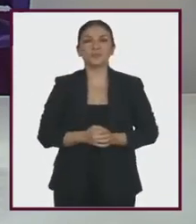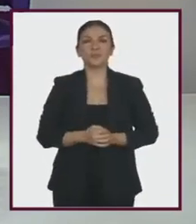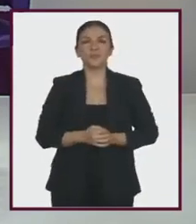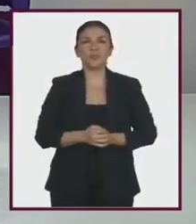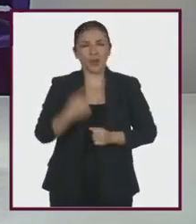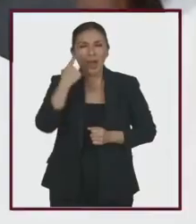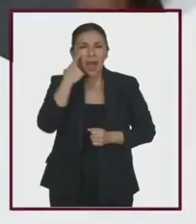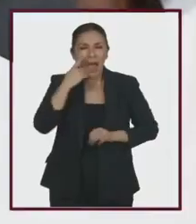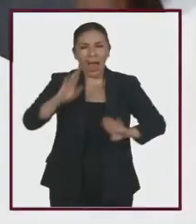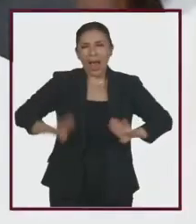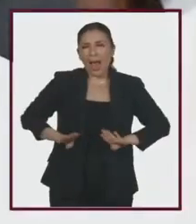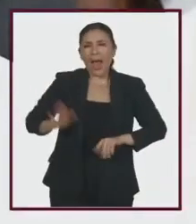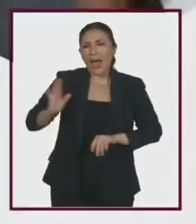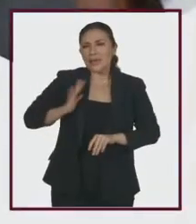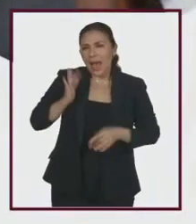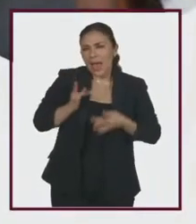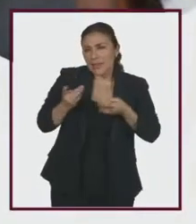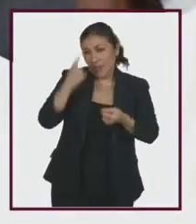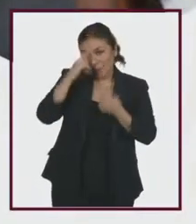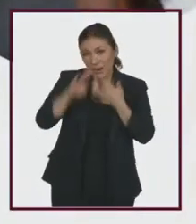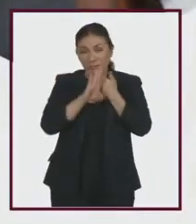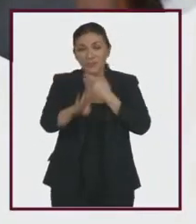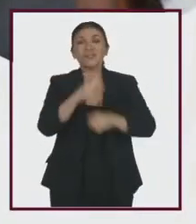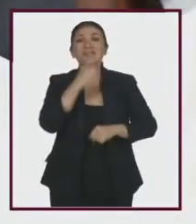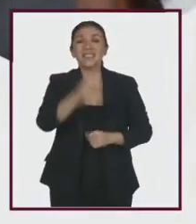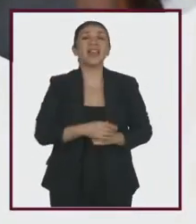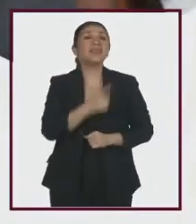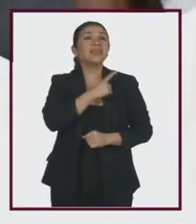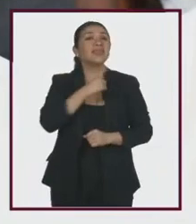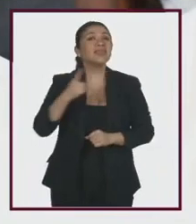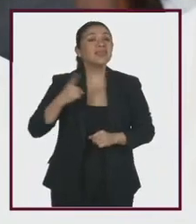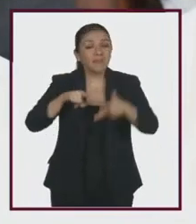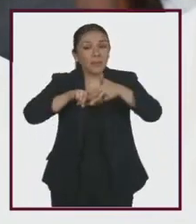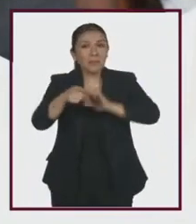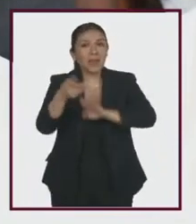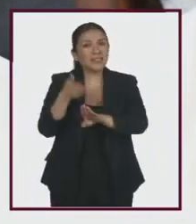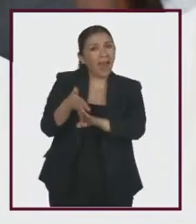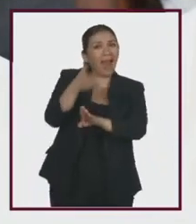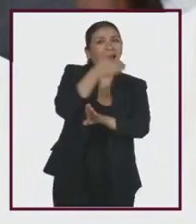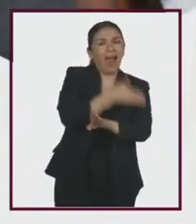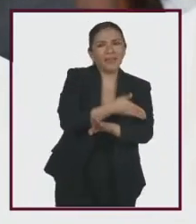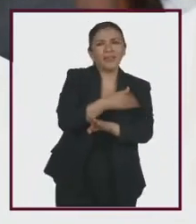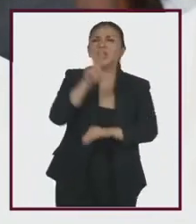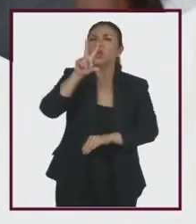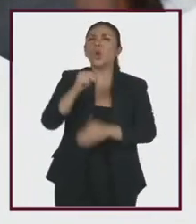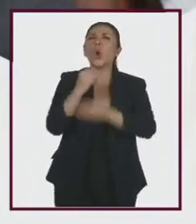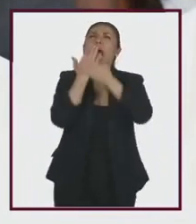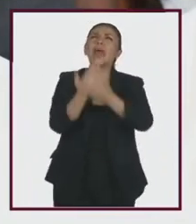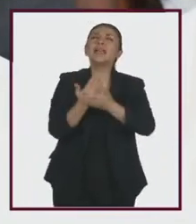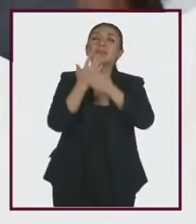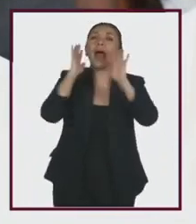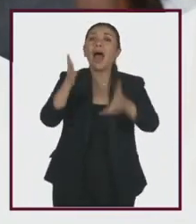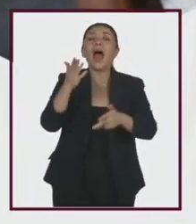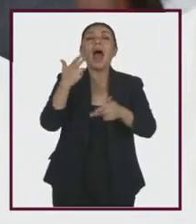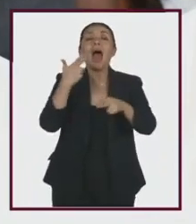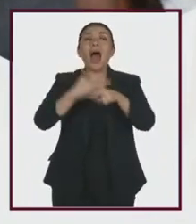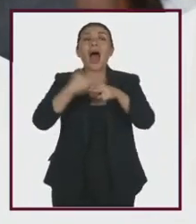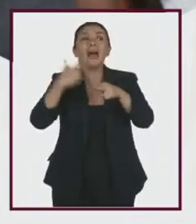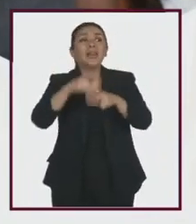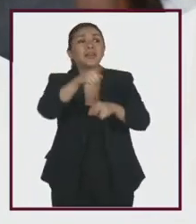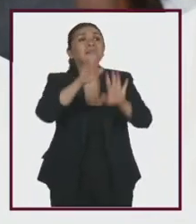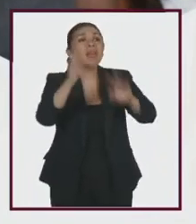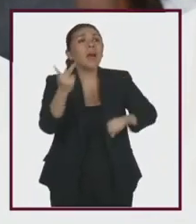de calidad de prevención nos dicen que tenemos que empezar desde antes. No tenemos que llegar al consumo, tenemos que empezar a